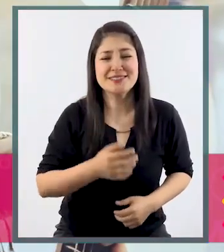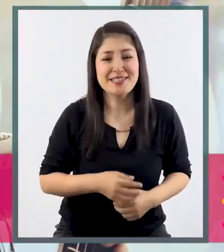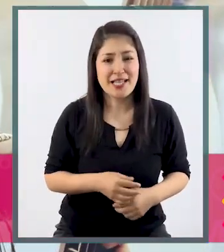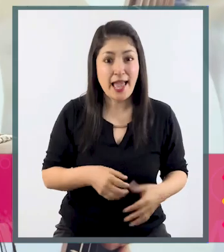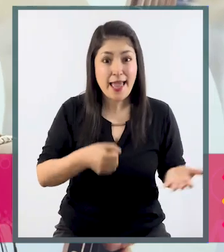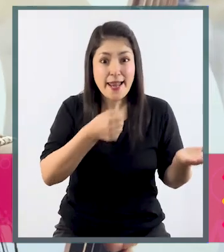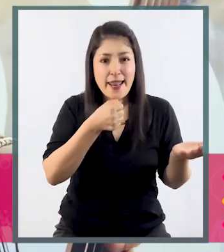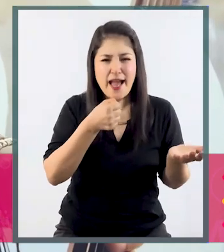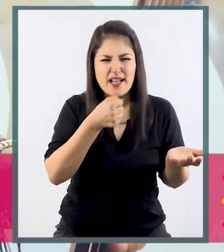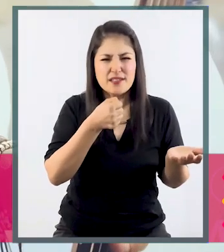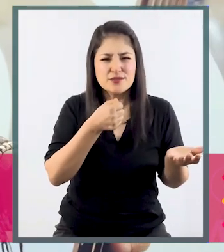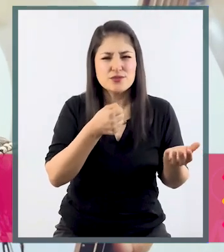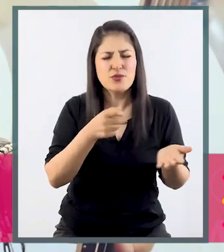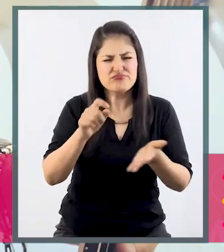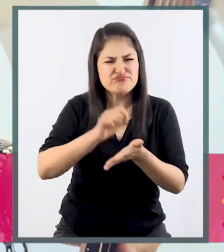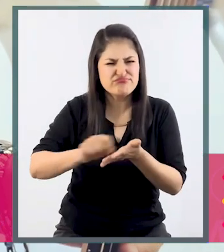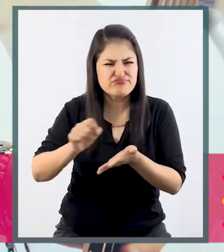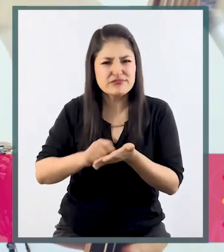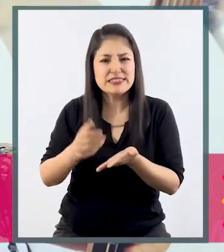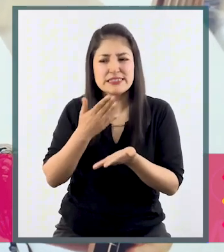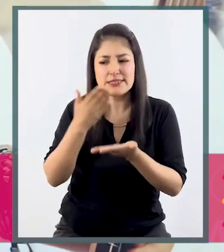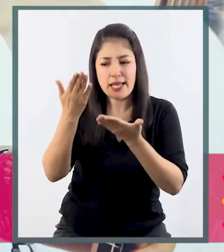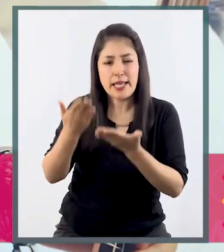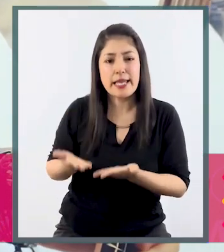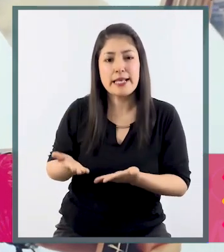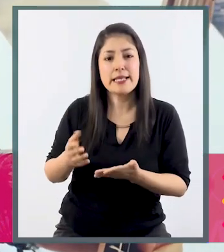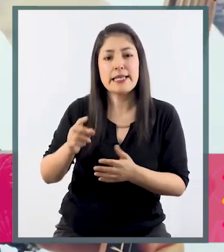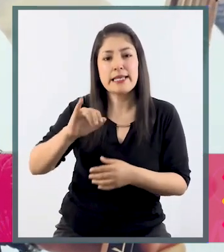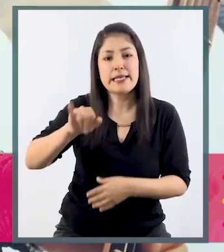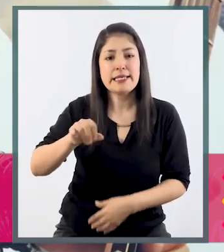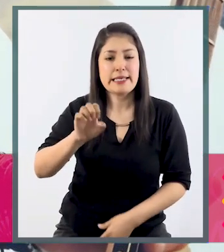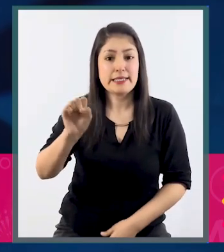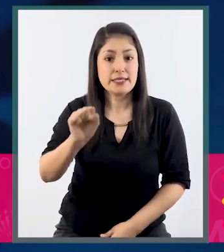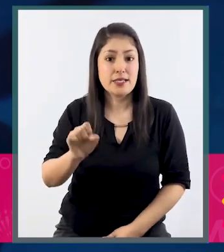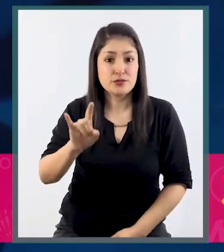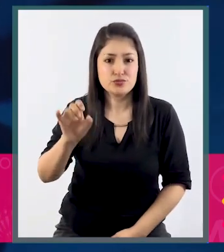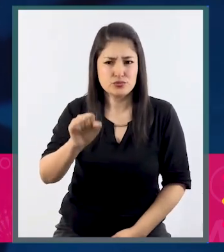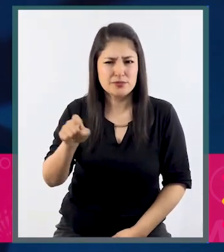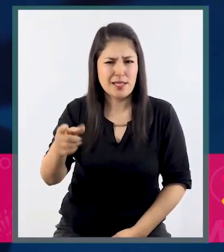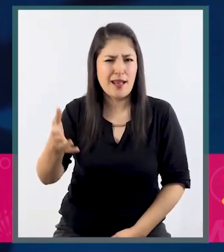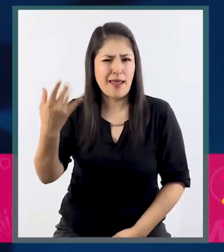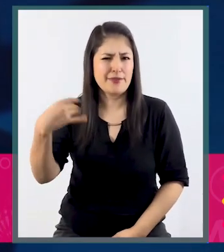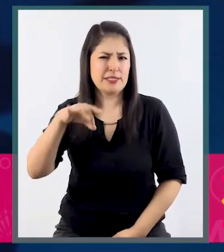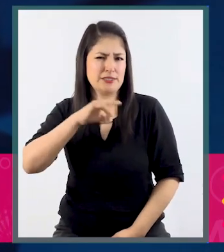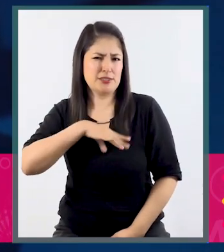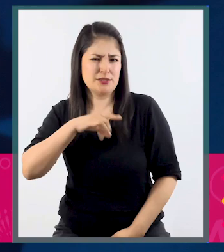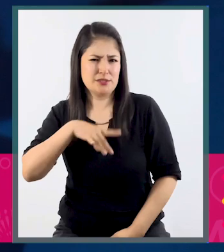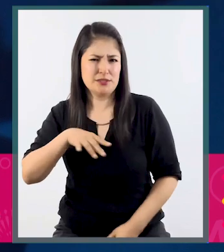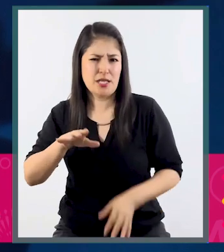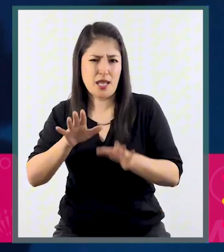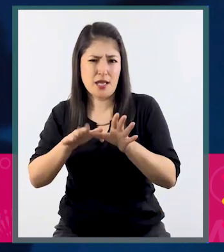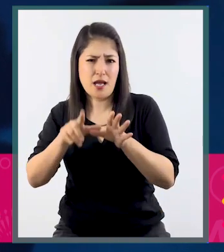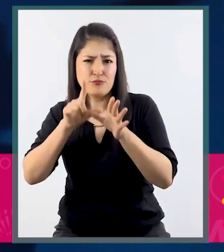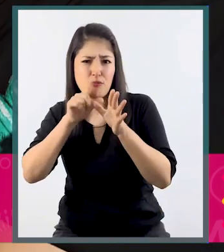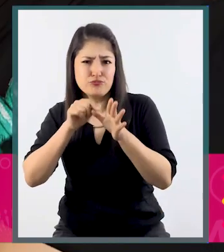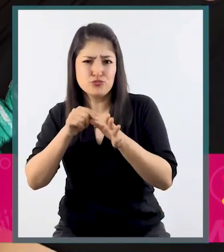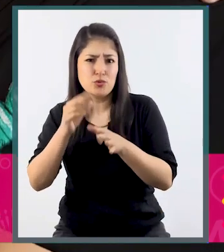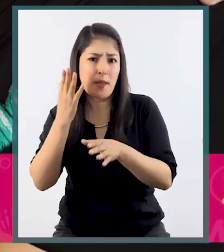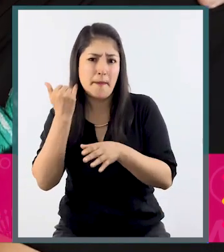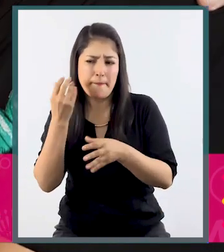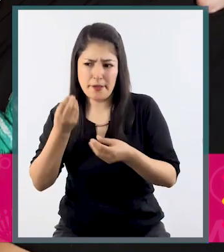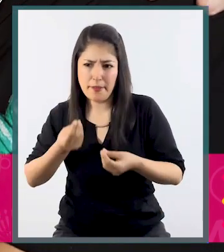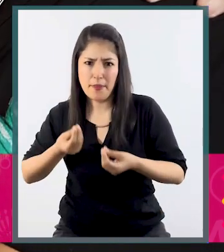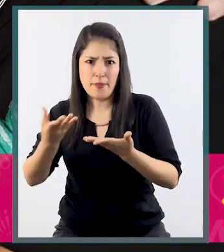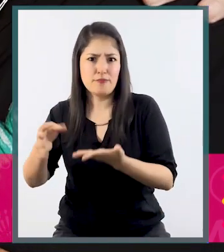La canción fue producida y escrita por Jesús el Viejo Rodríguez, ganador de 2 gaviotas de plata en Viña del Mar. Es